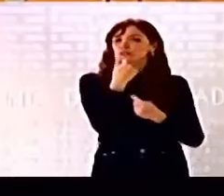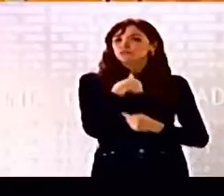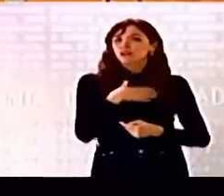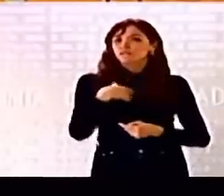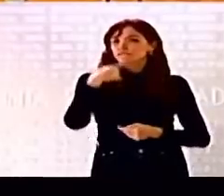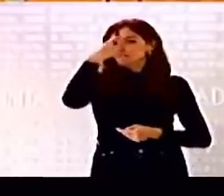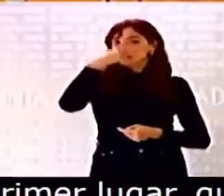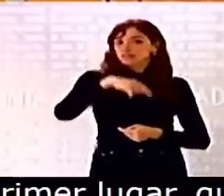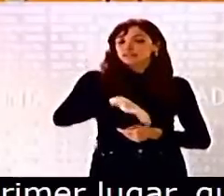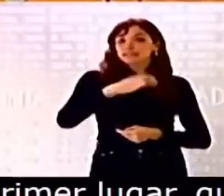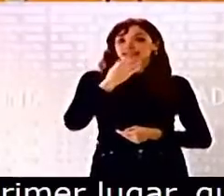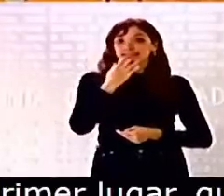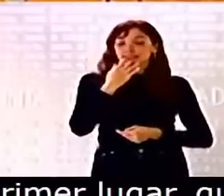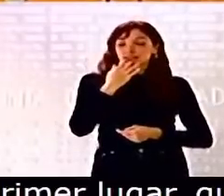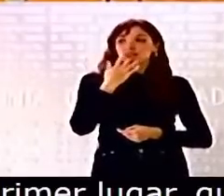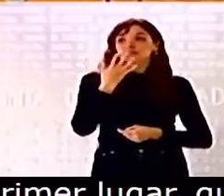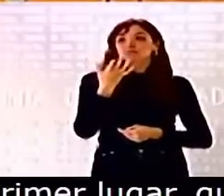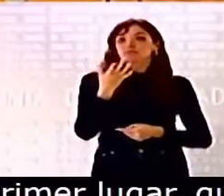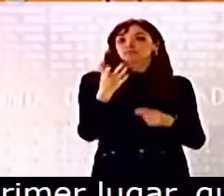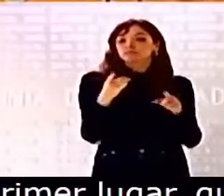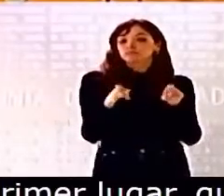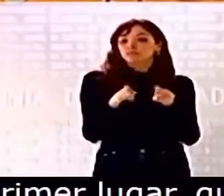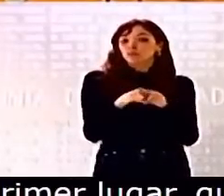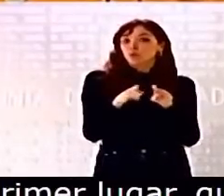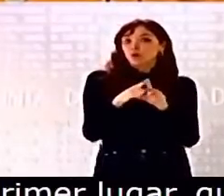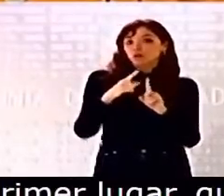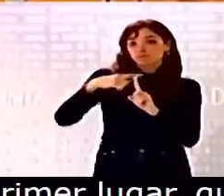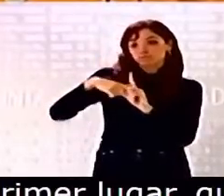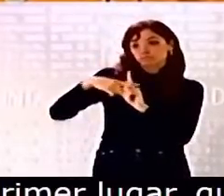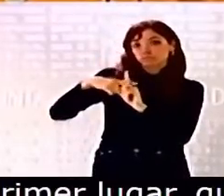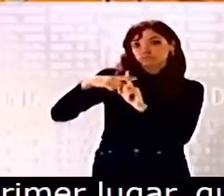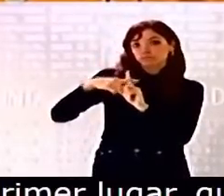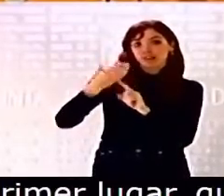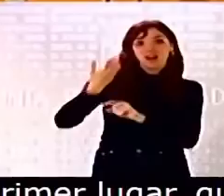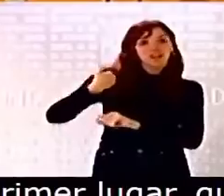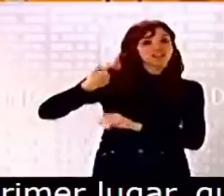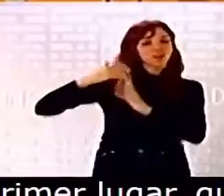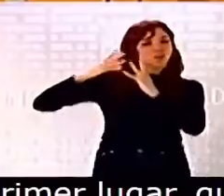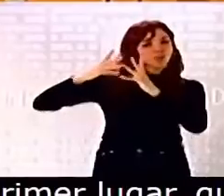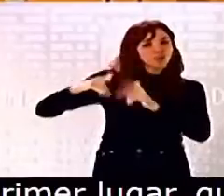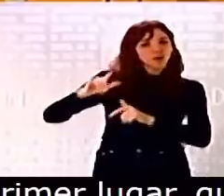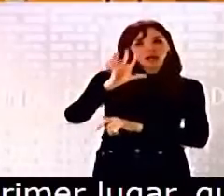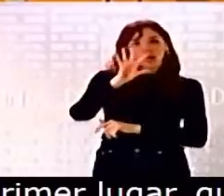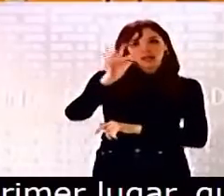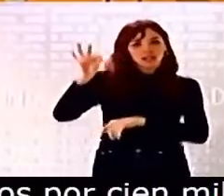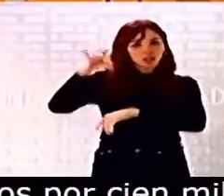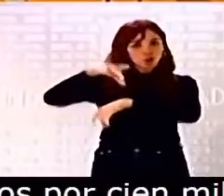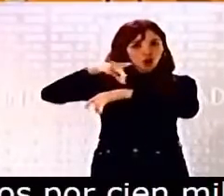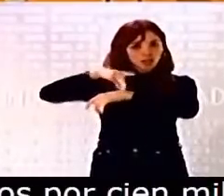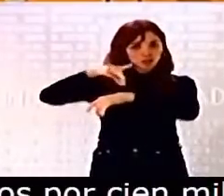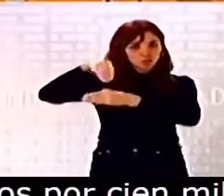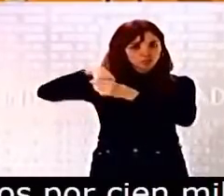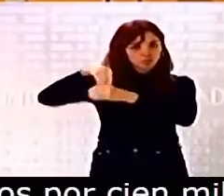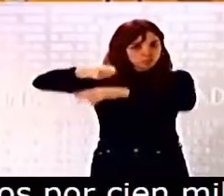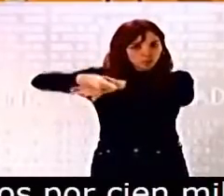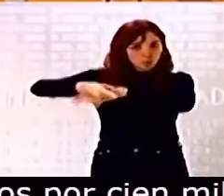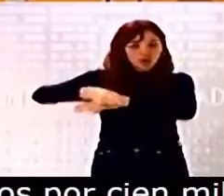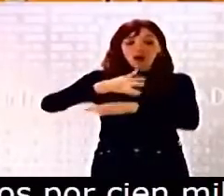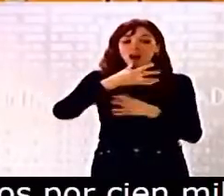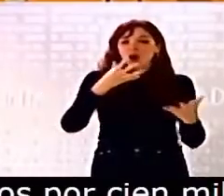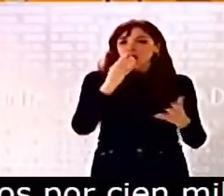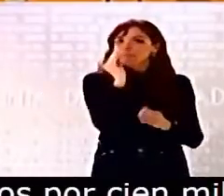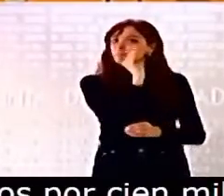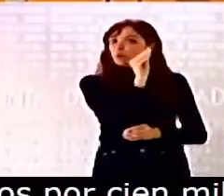saber si, igual que se estableció un umbral de 500 casos por 100.000 habitantes para empezar a aplicar restricciones, la Junta ha establecido